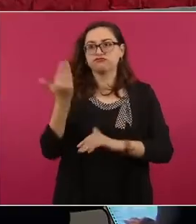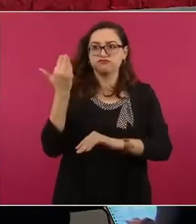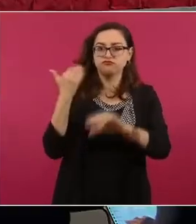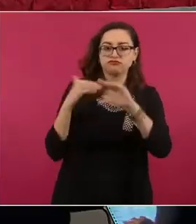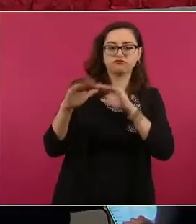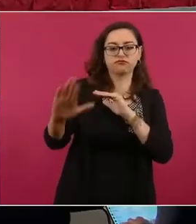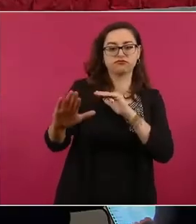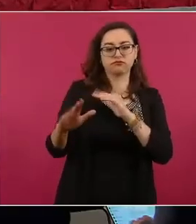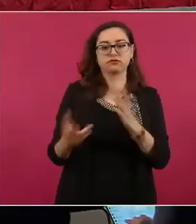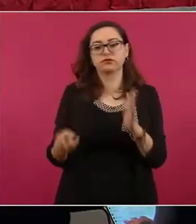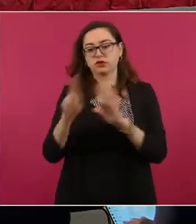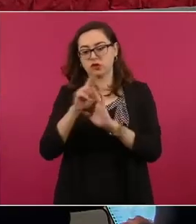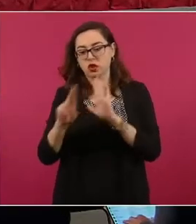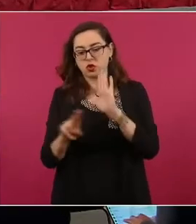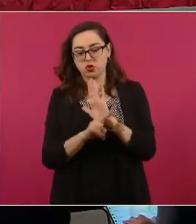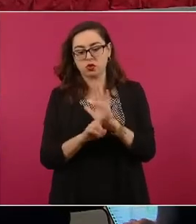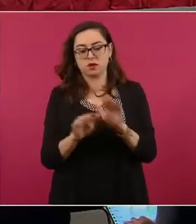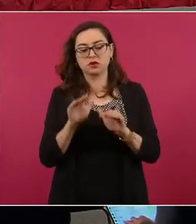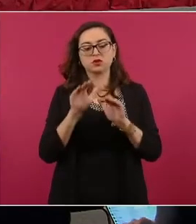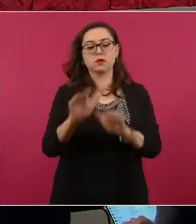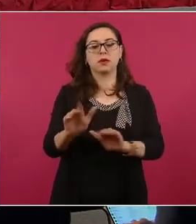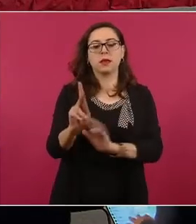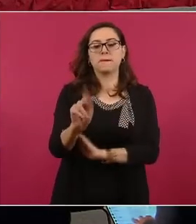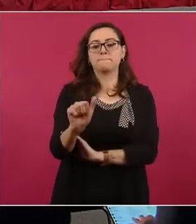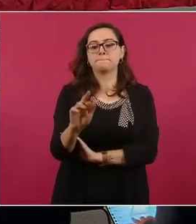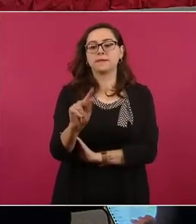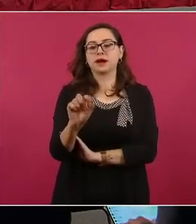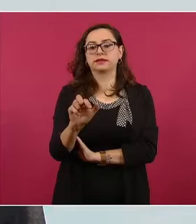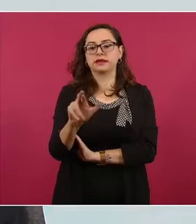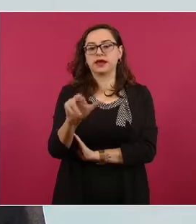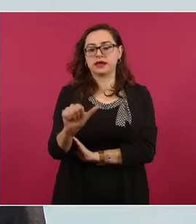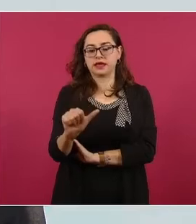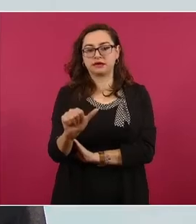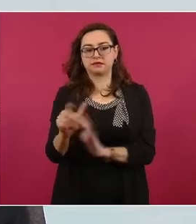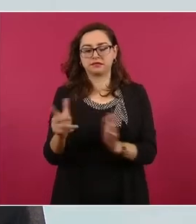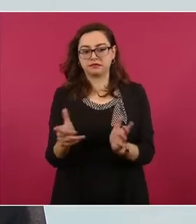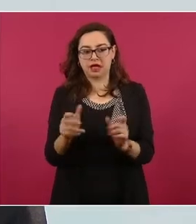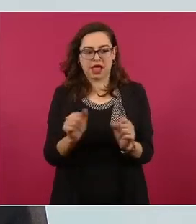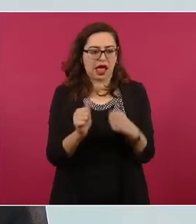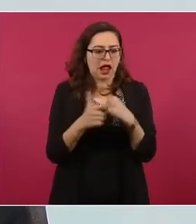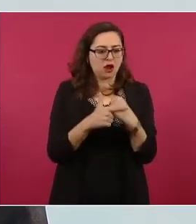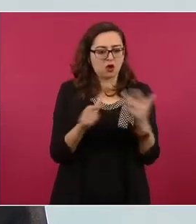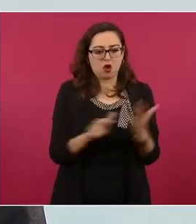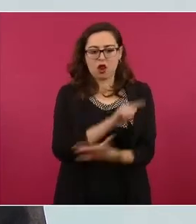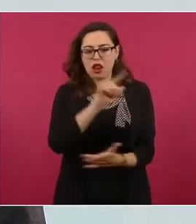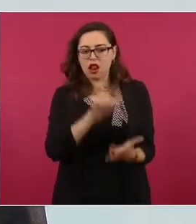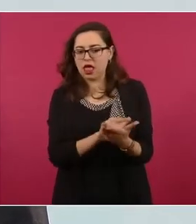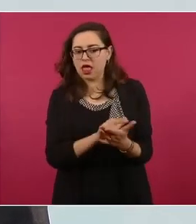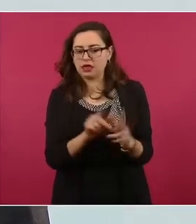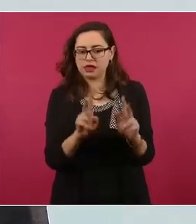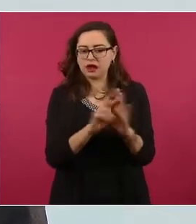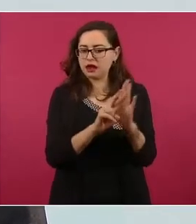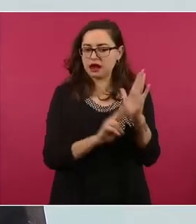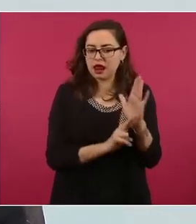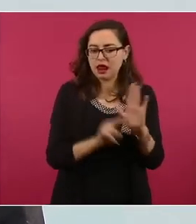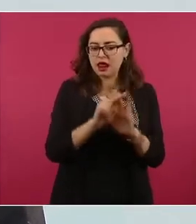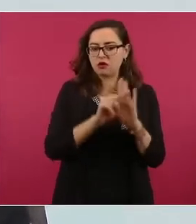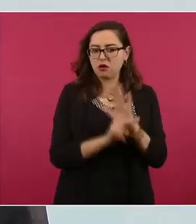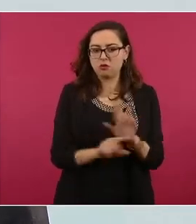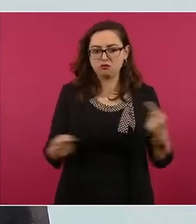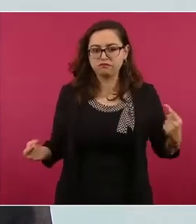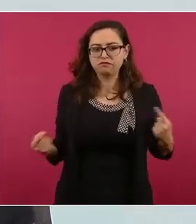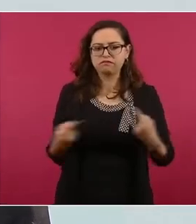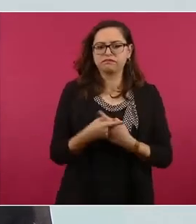norma específica de partería. No se contrapone con ningún otro elemento normativo o reglamentario de atención de la salud, pero